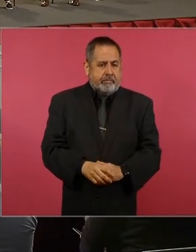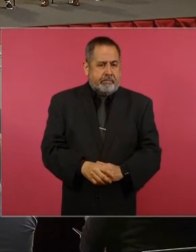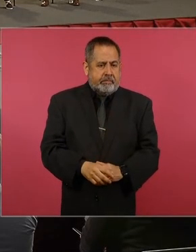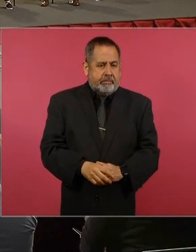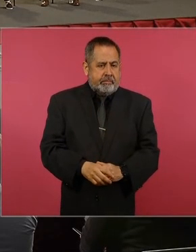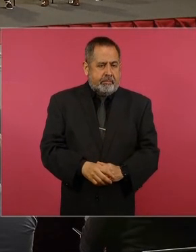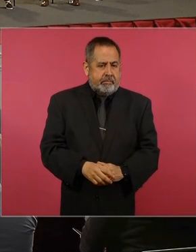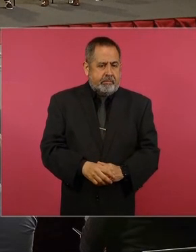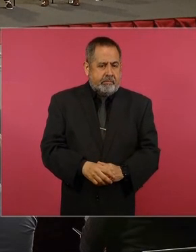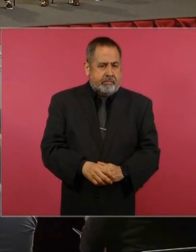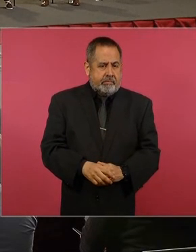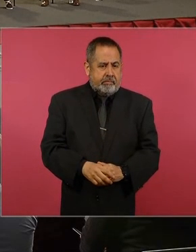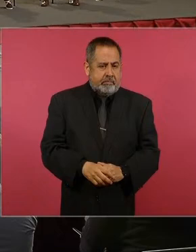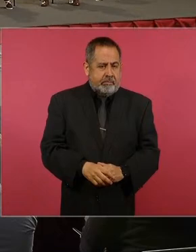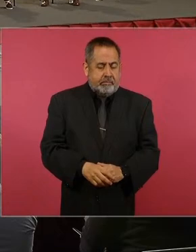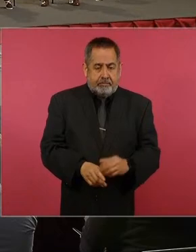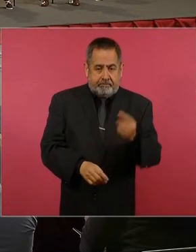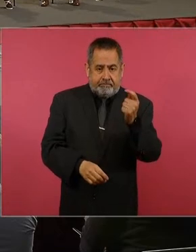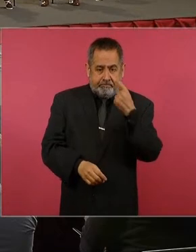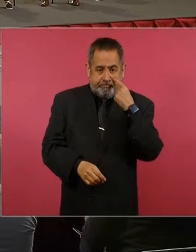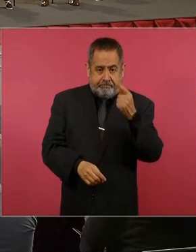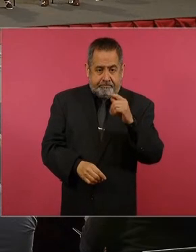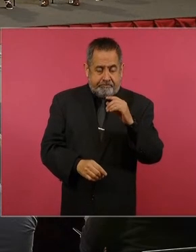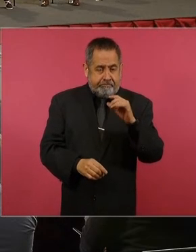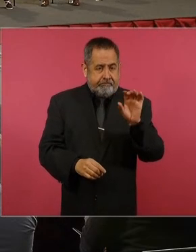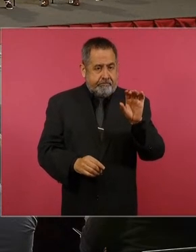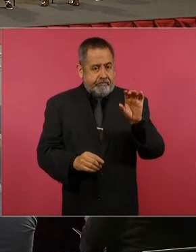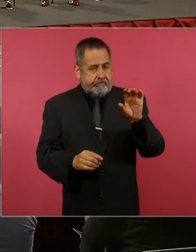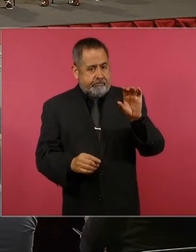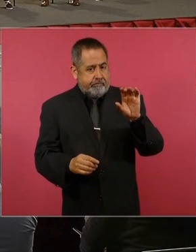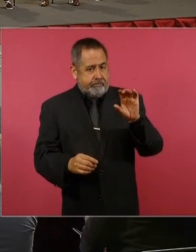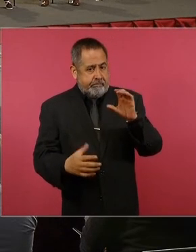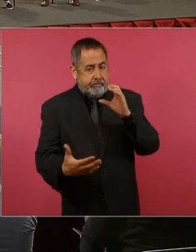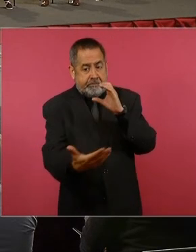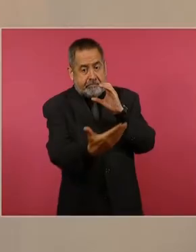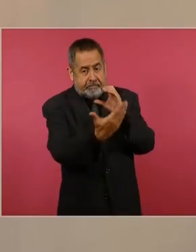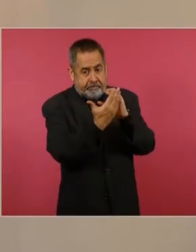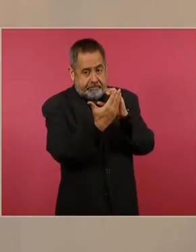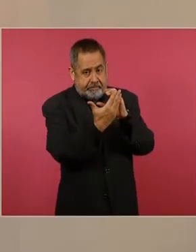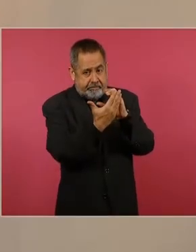Hay filtros. Aquí está mi filtro. Este se pone aquí